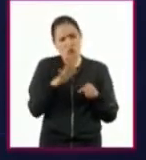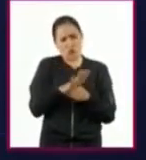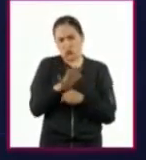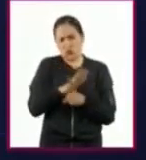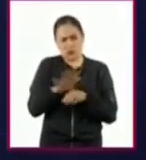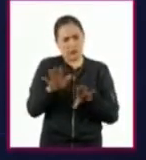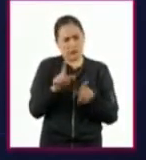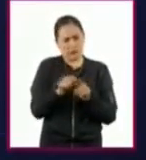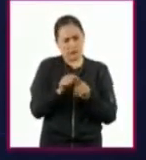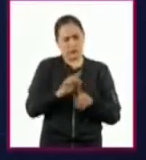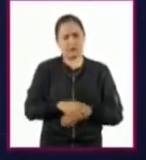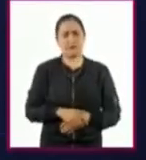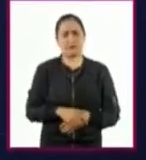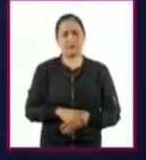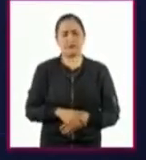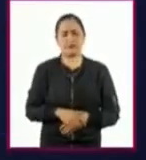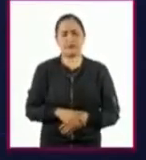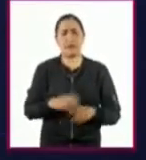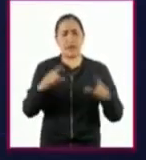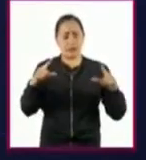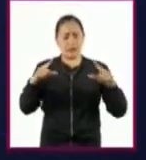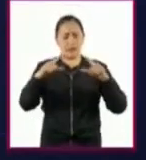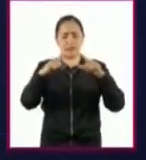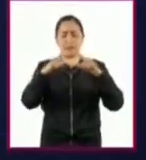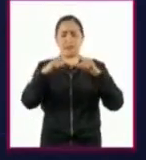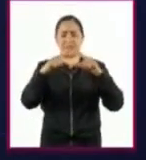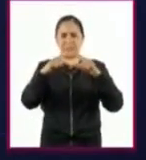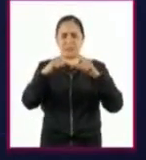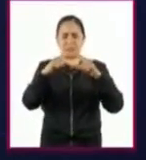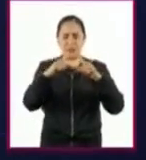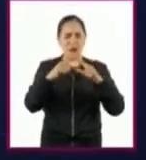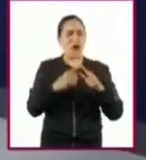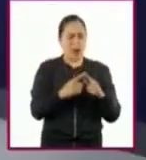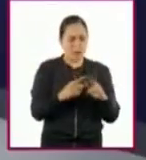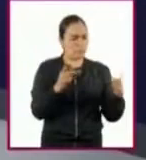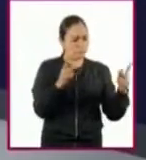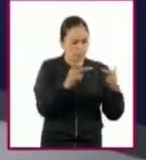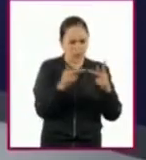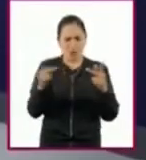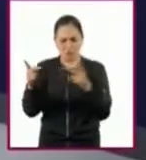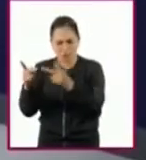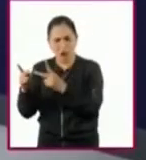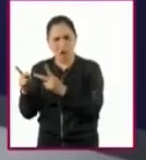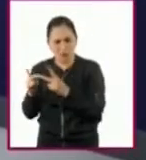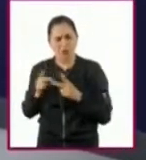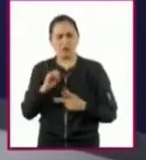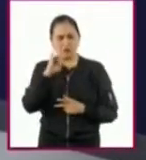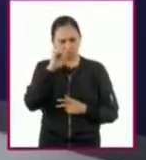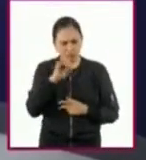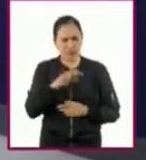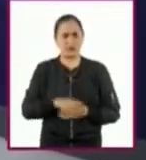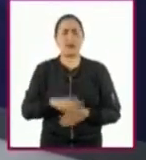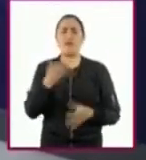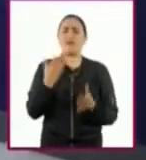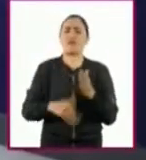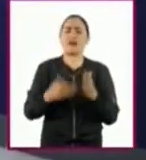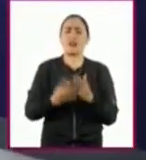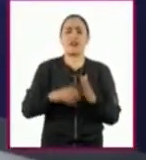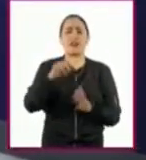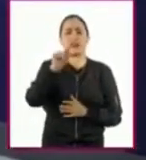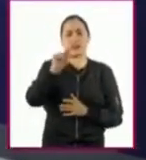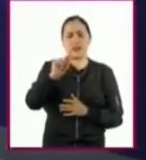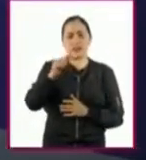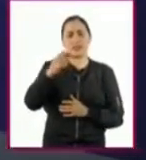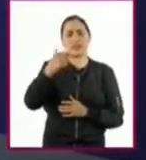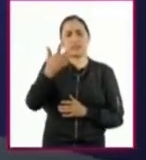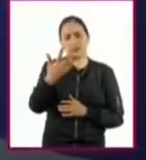todos estos casos, todos los triángulos correspondientes serán congruentes. Aún nos falta construir los triángulos 5 y